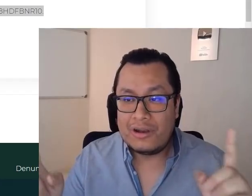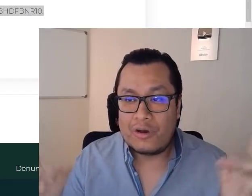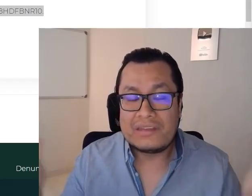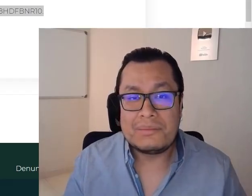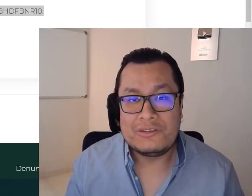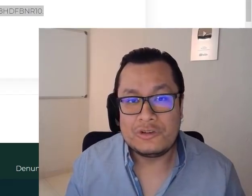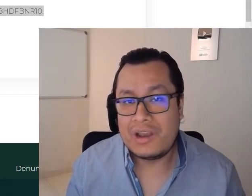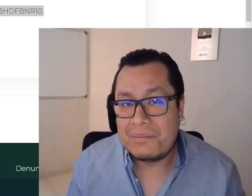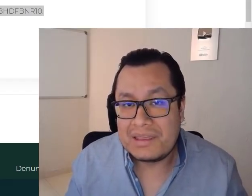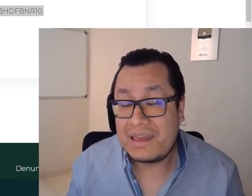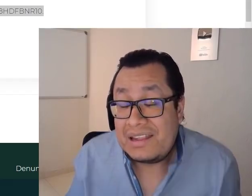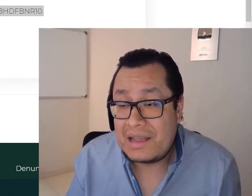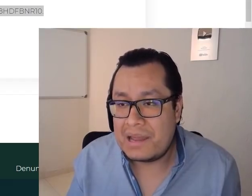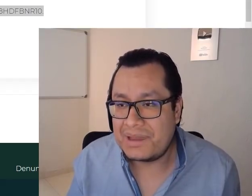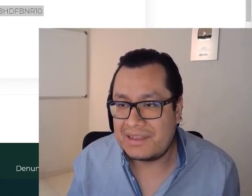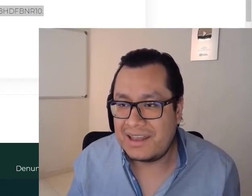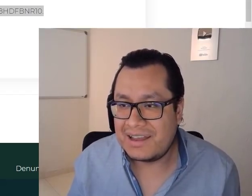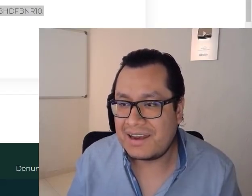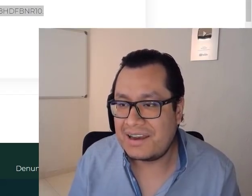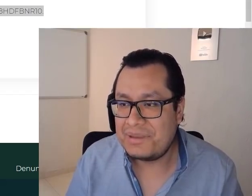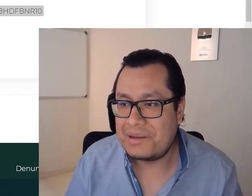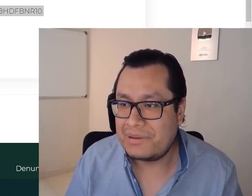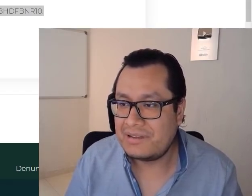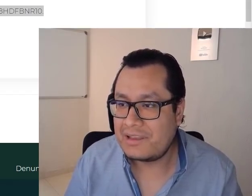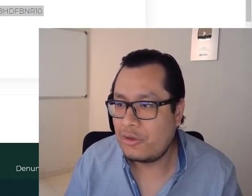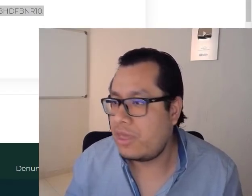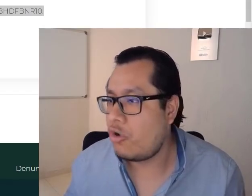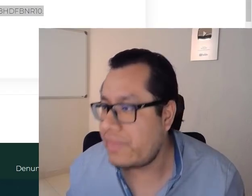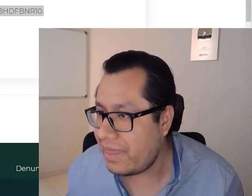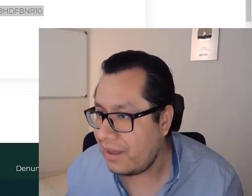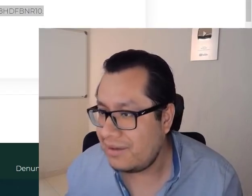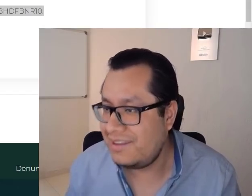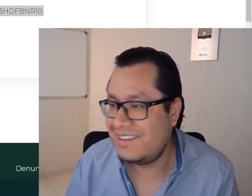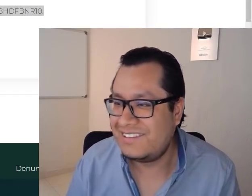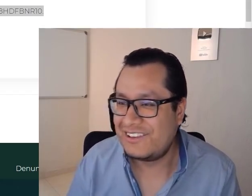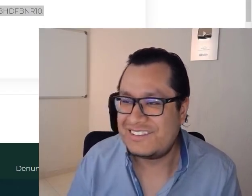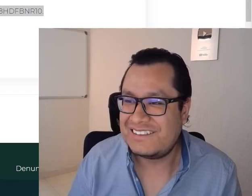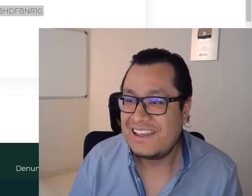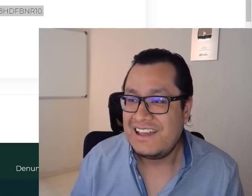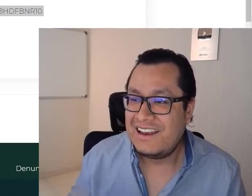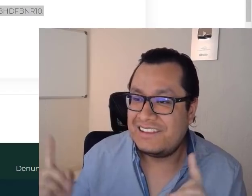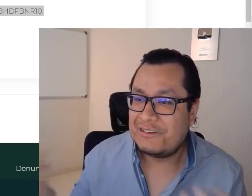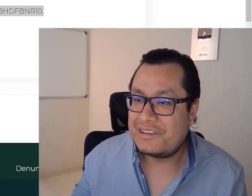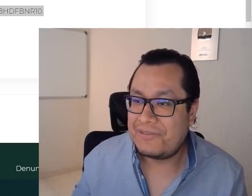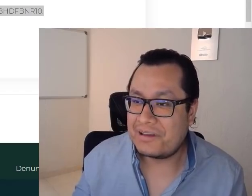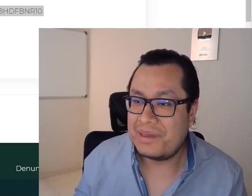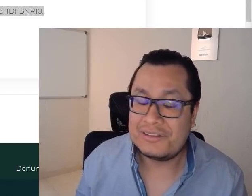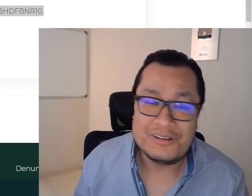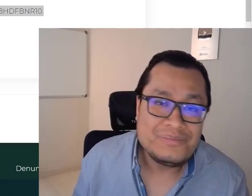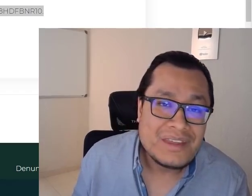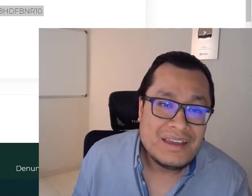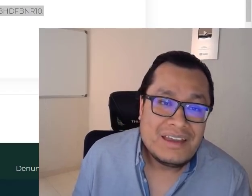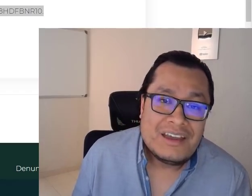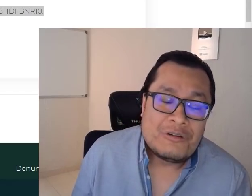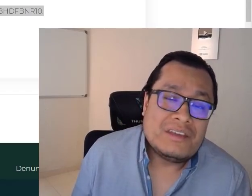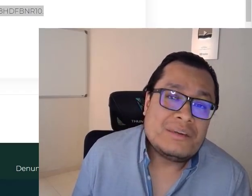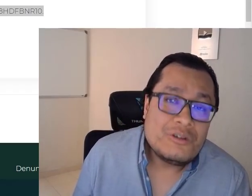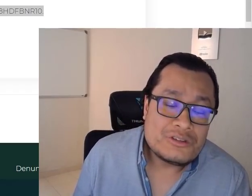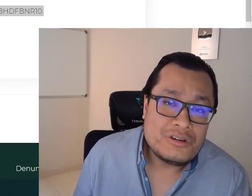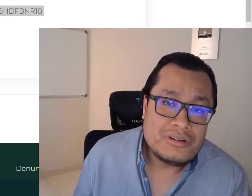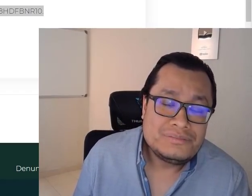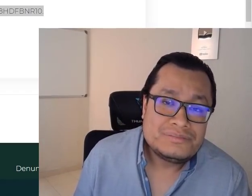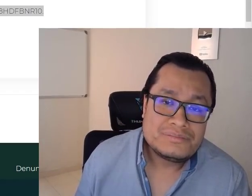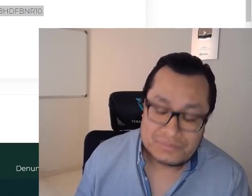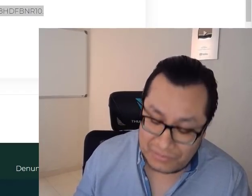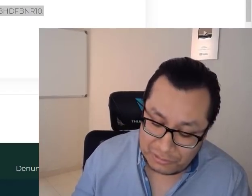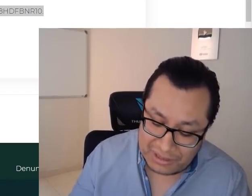lo que se mencionó en la mañana en la mañana era que realmente el presidente no dijo nada este entonces les digo este fragmento cuídense